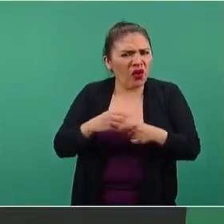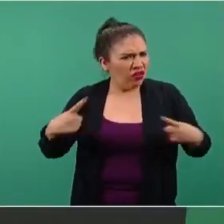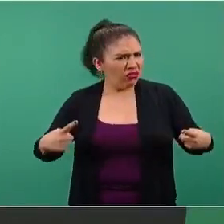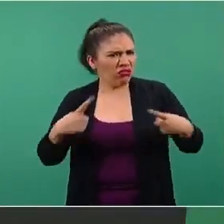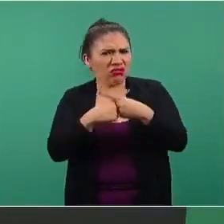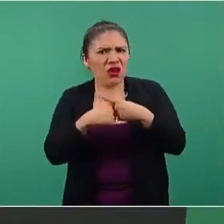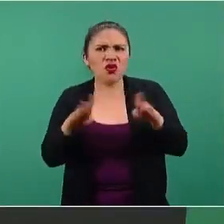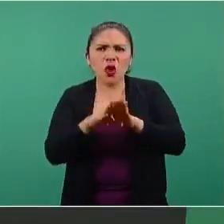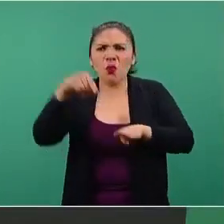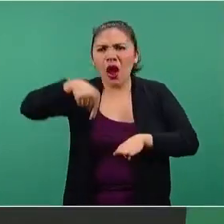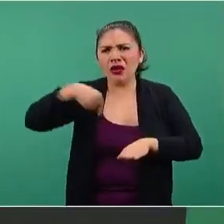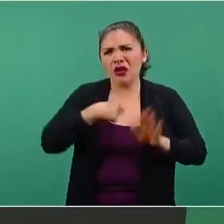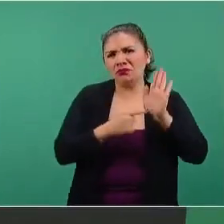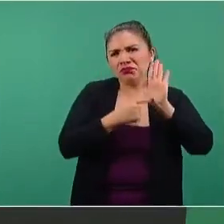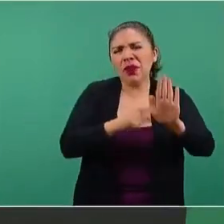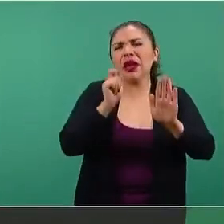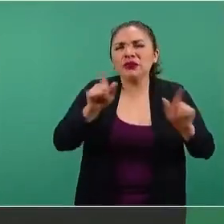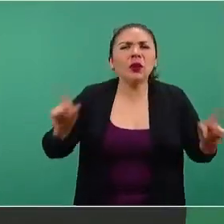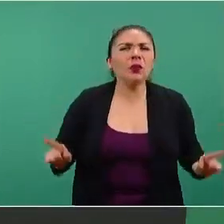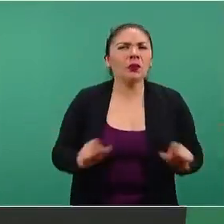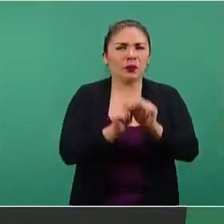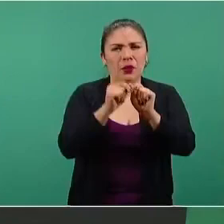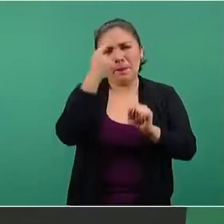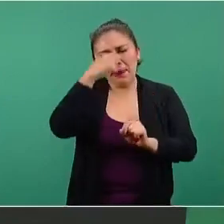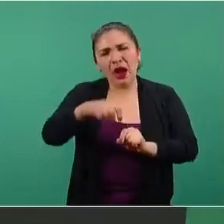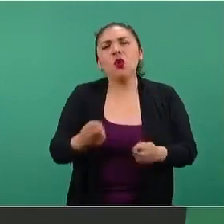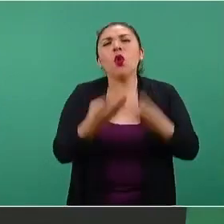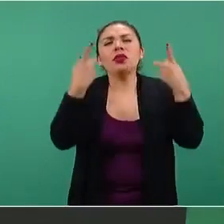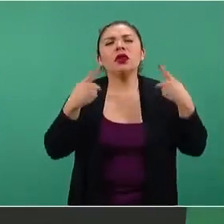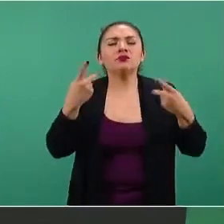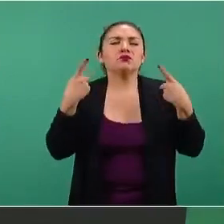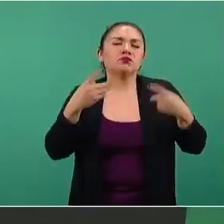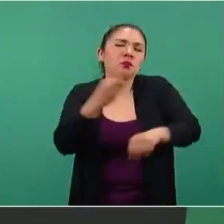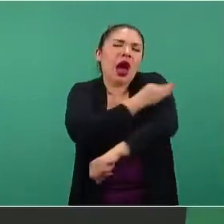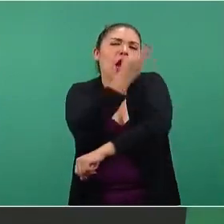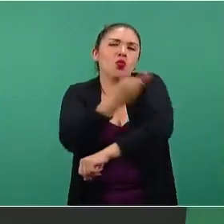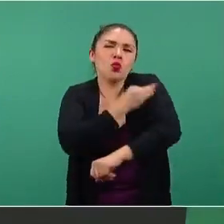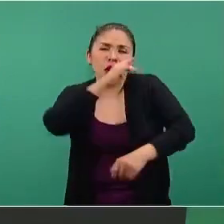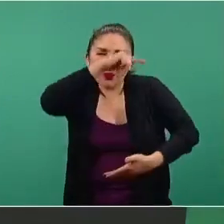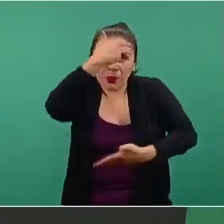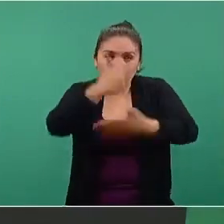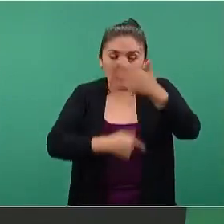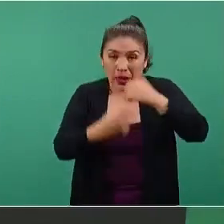que se presenta aquí, que es el concentrado de dosis aplicadas, que es